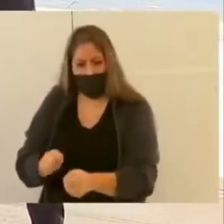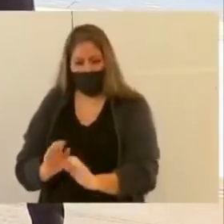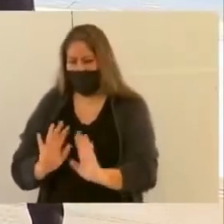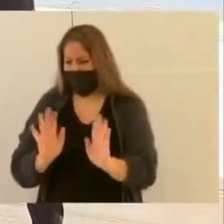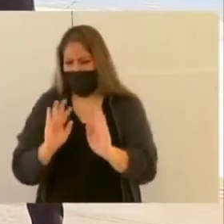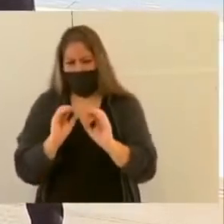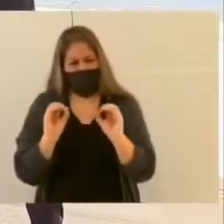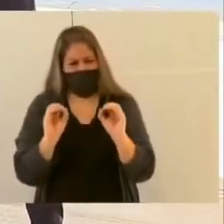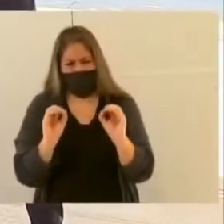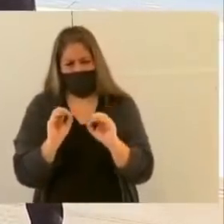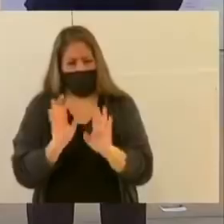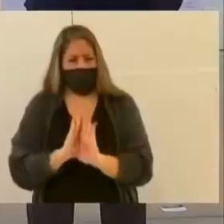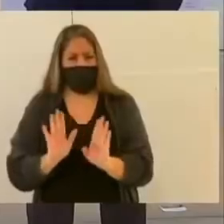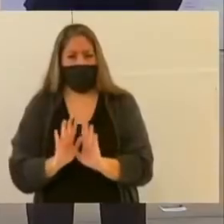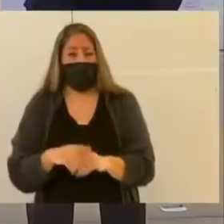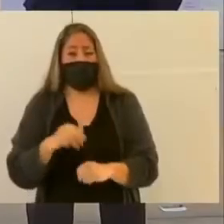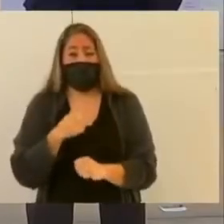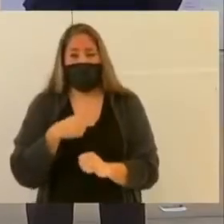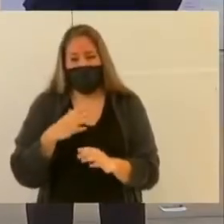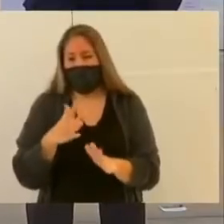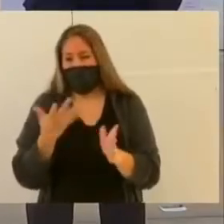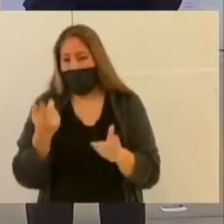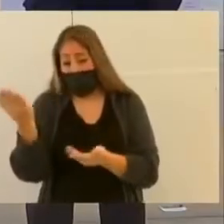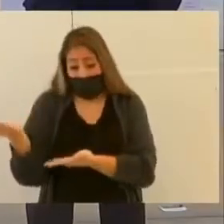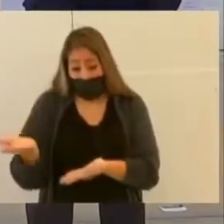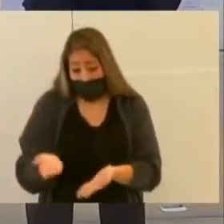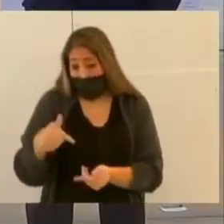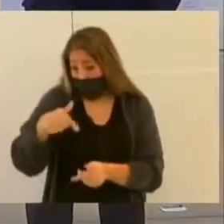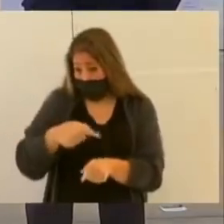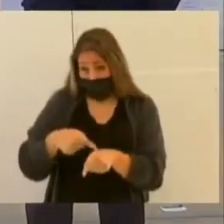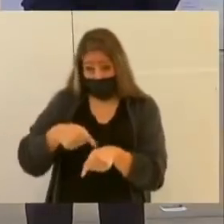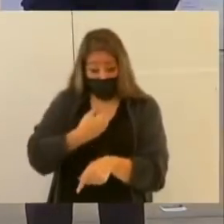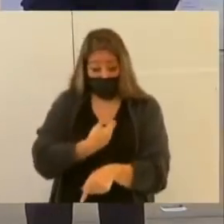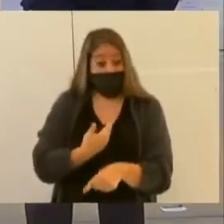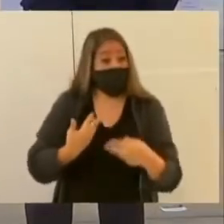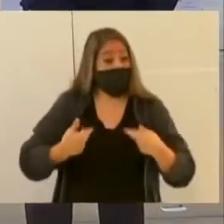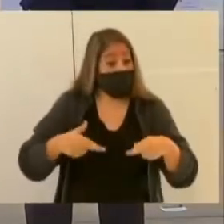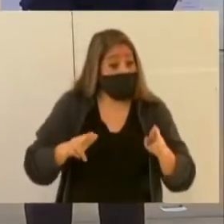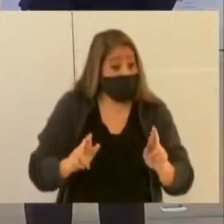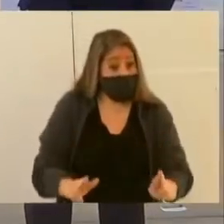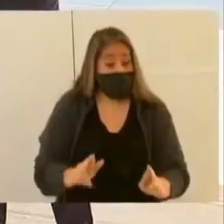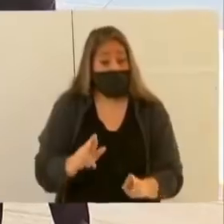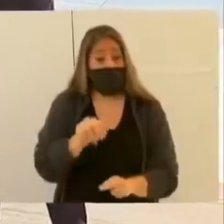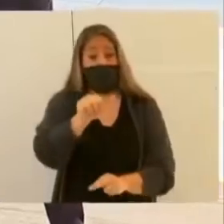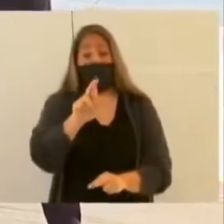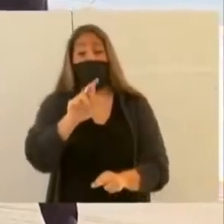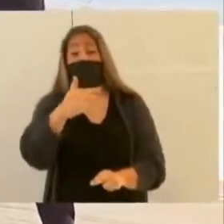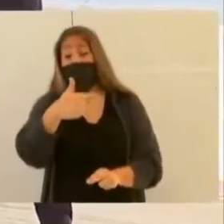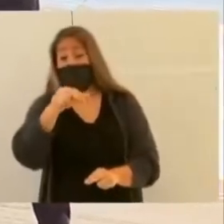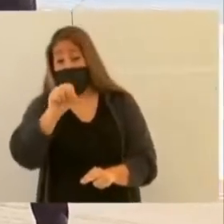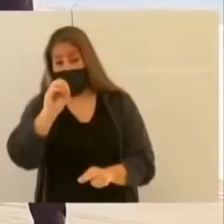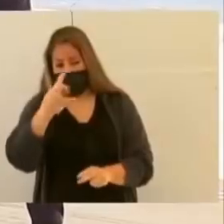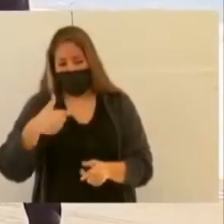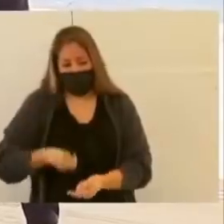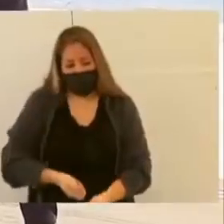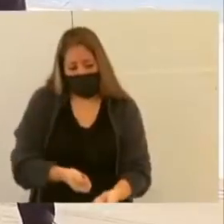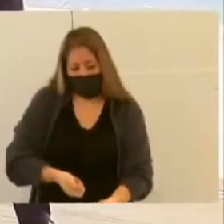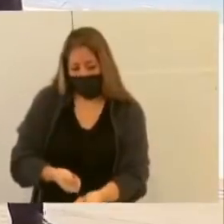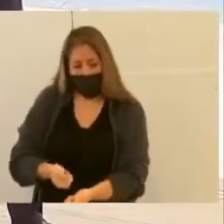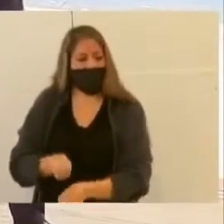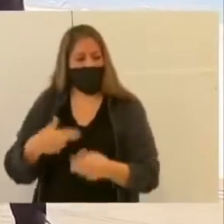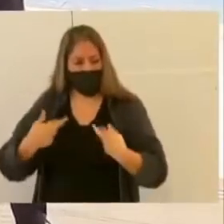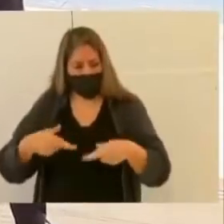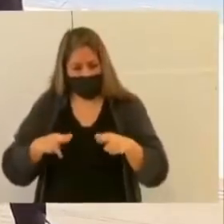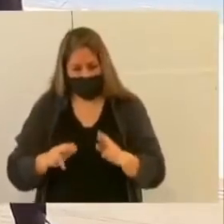representantes de los módulos de riego. De hecho, aquí está presente un agricultor, presidente del módulo 05